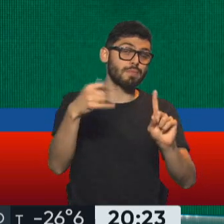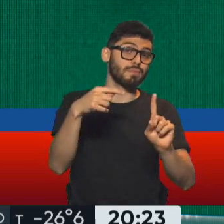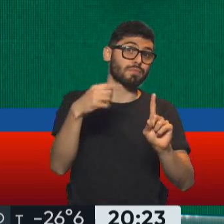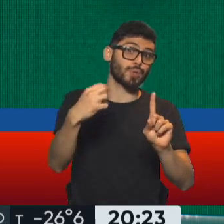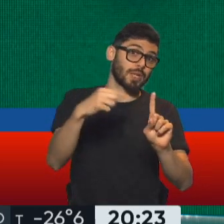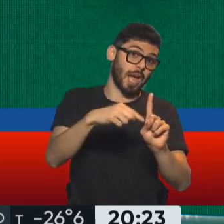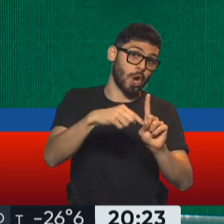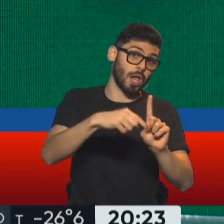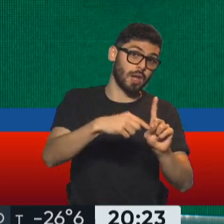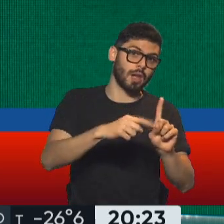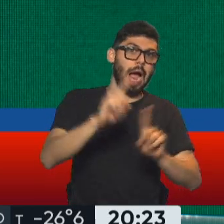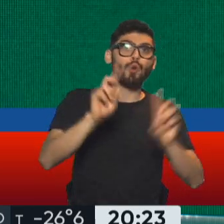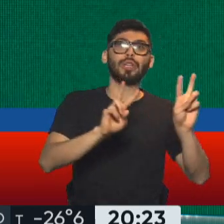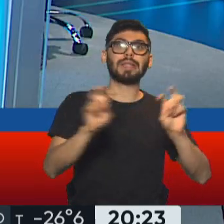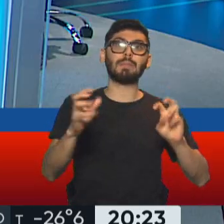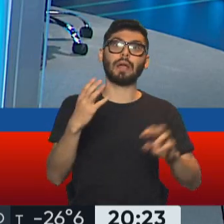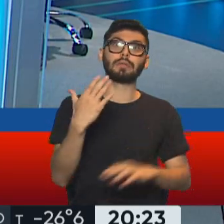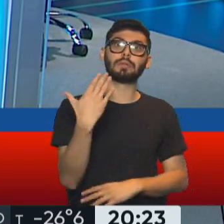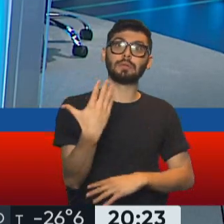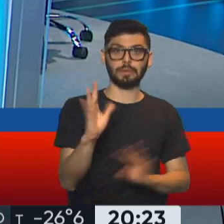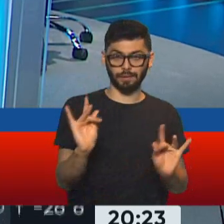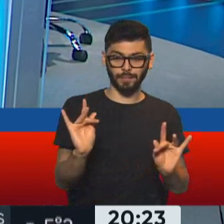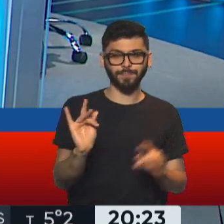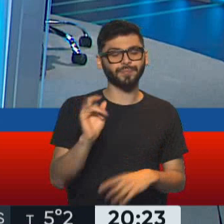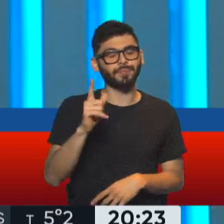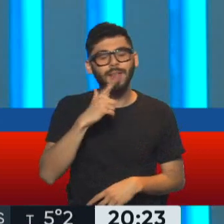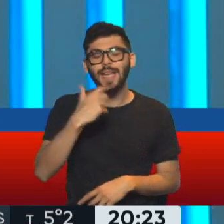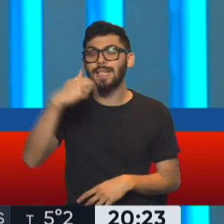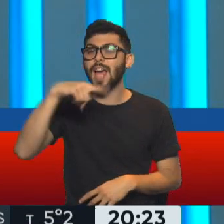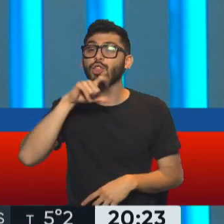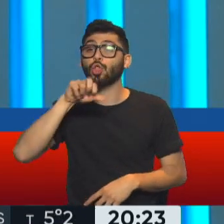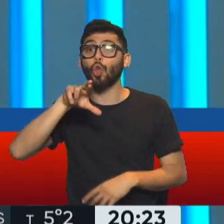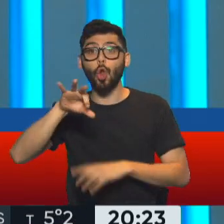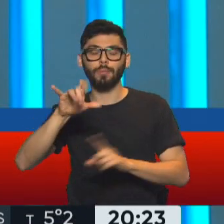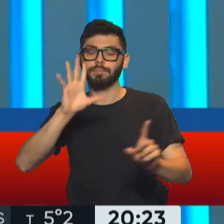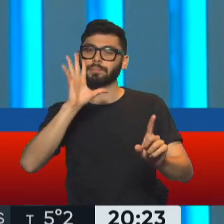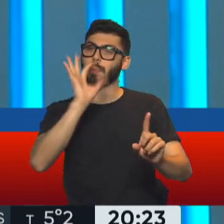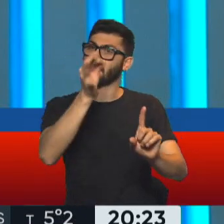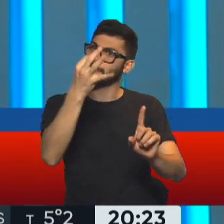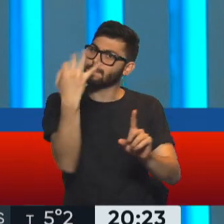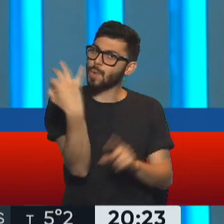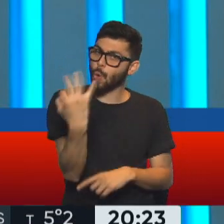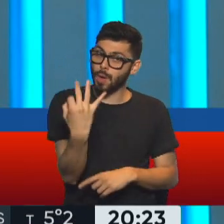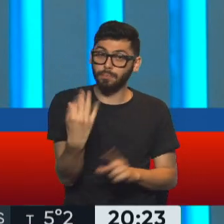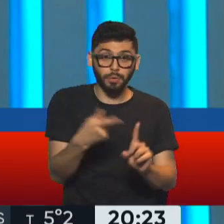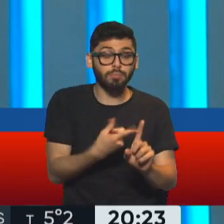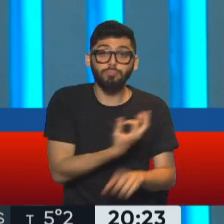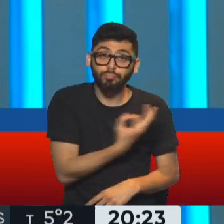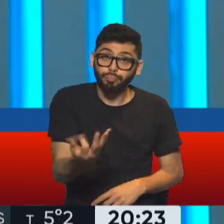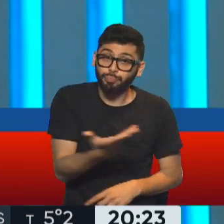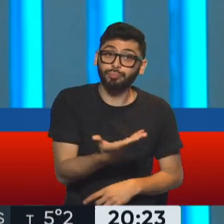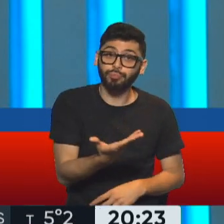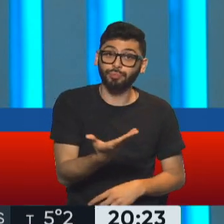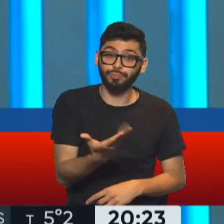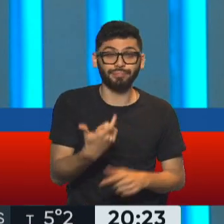para hablar sobre determinados temas. Es muy perceptivo Leandro Santoro, porque realmente eso es lo que pasa con María Eugenia Vidal.